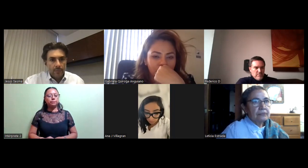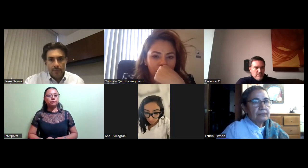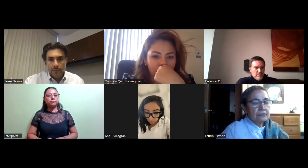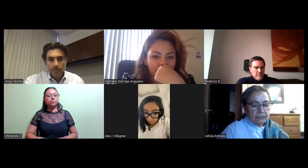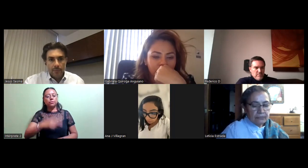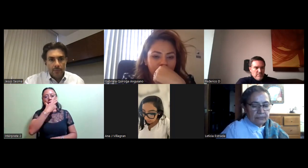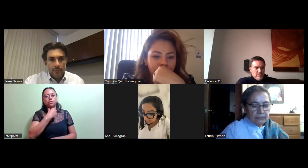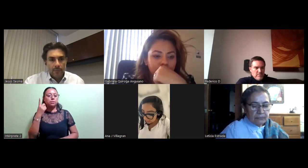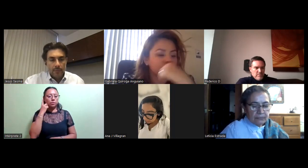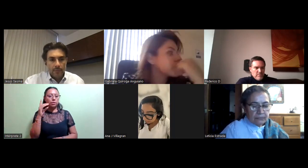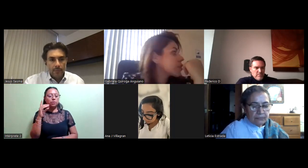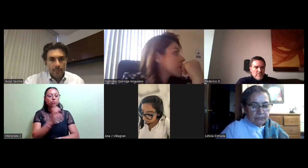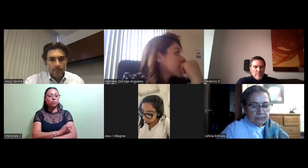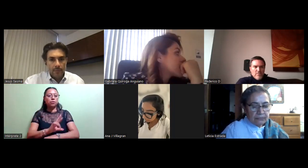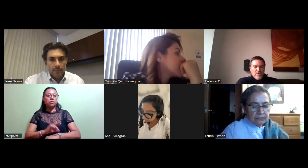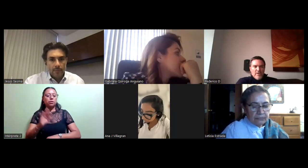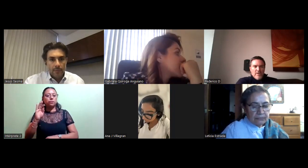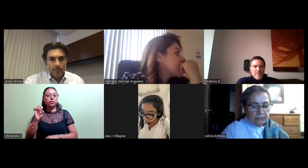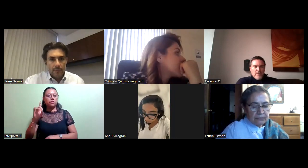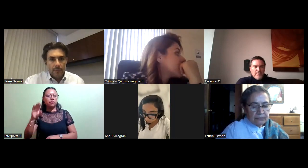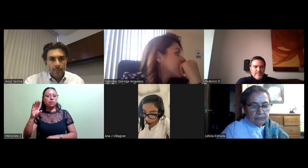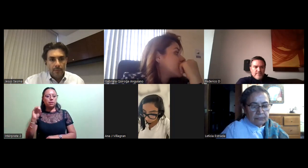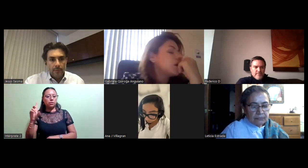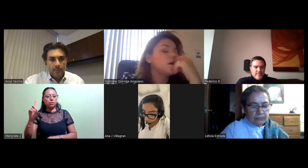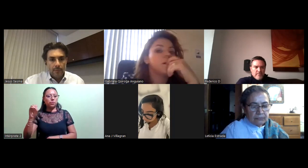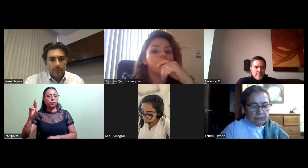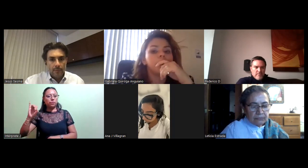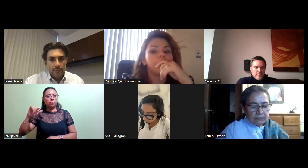Diputado coordinador Federico Dorín Cázar. Dorín en pro.